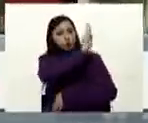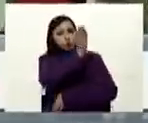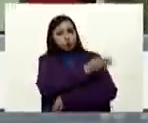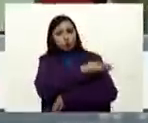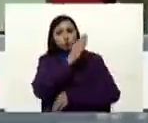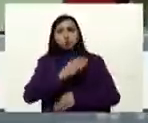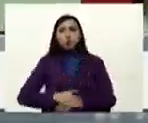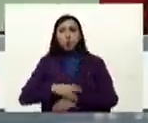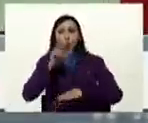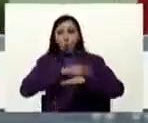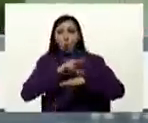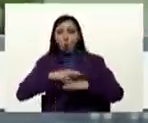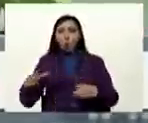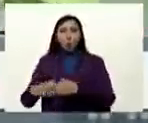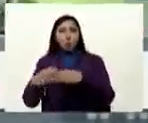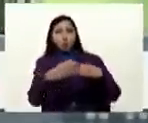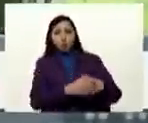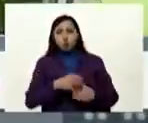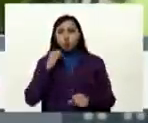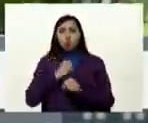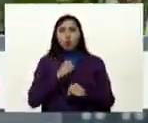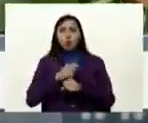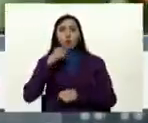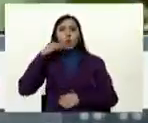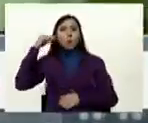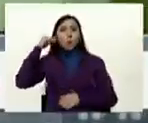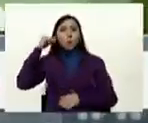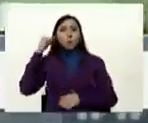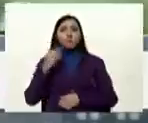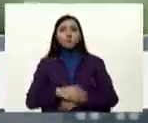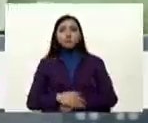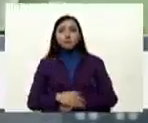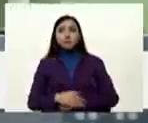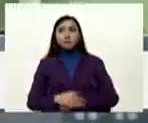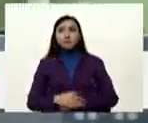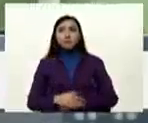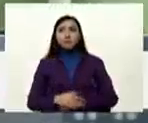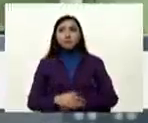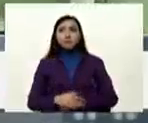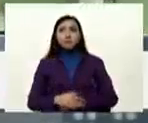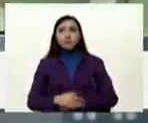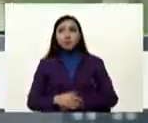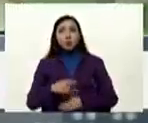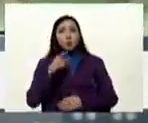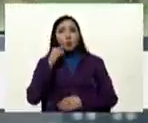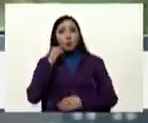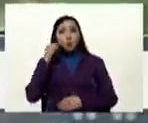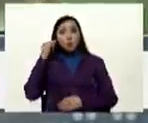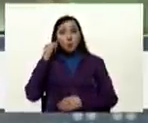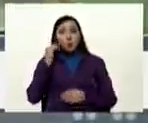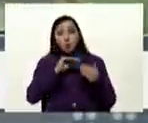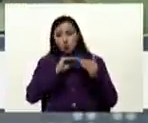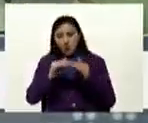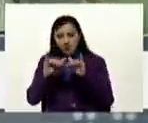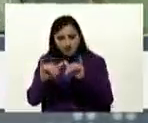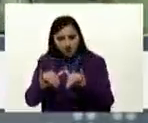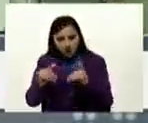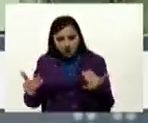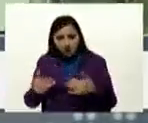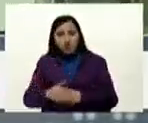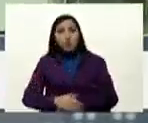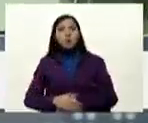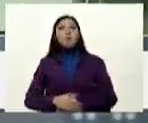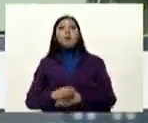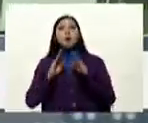de médicos y médicas, de trabajadores y trabajadoras de la salud, de hombres y mujeres de las comunas, de los consejos